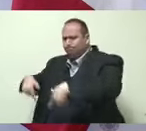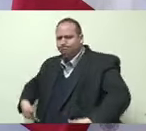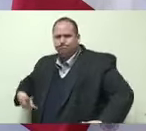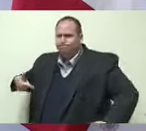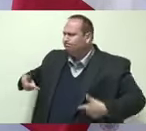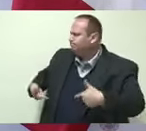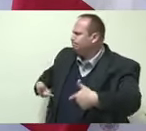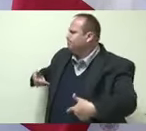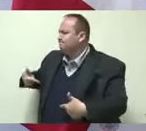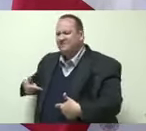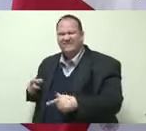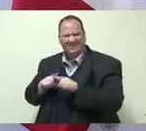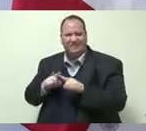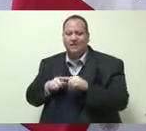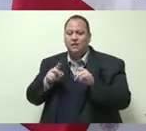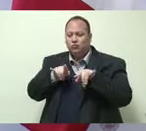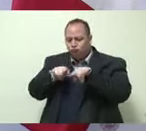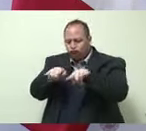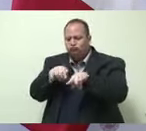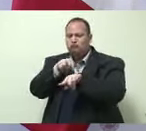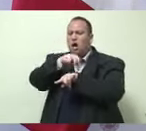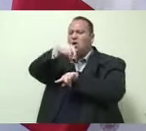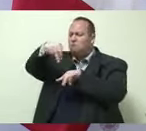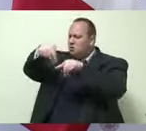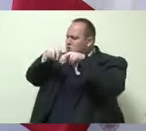equipamiento del armamento antes mencionado